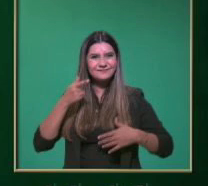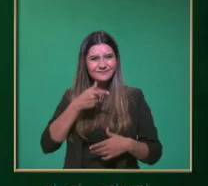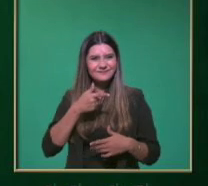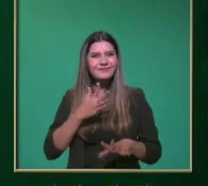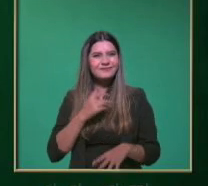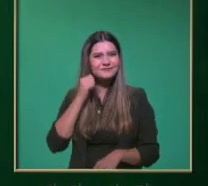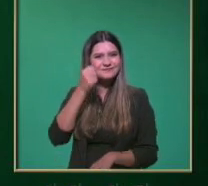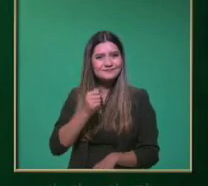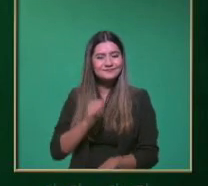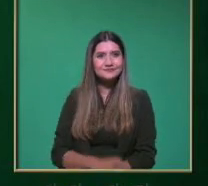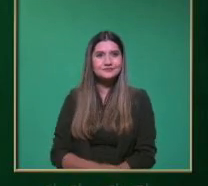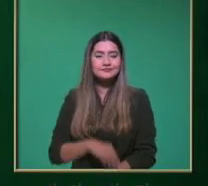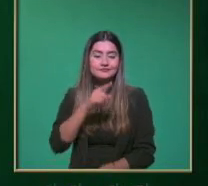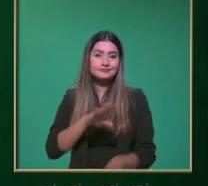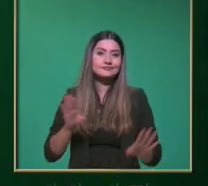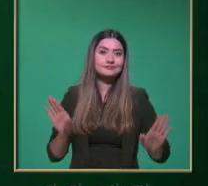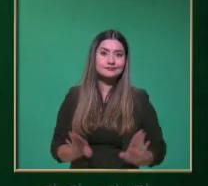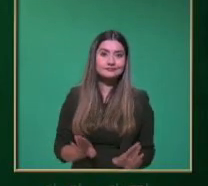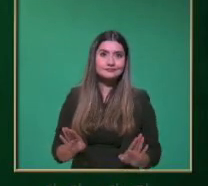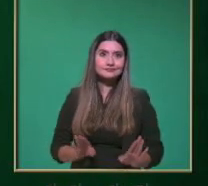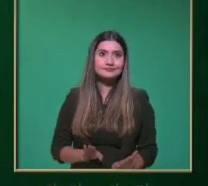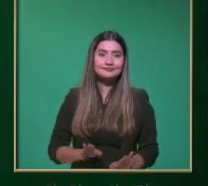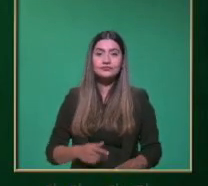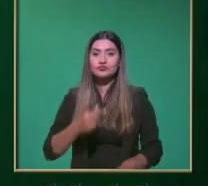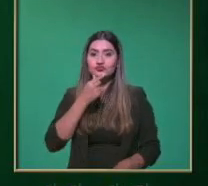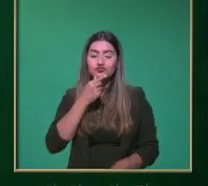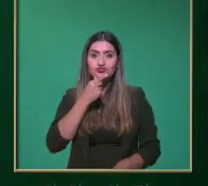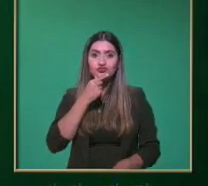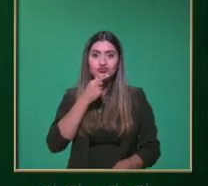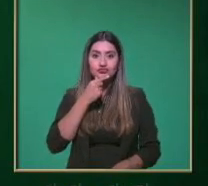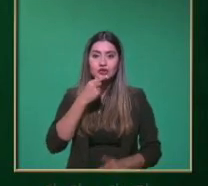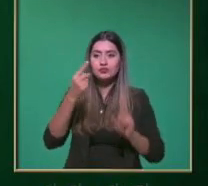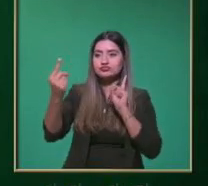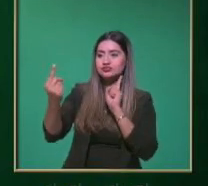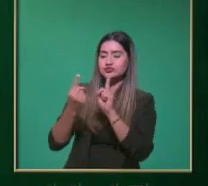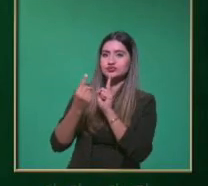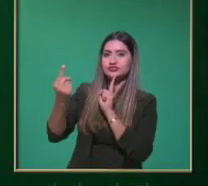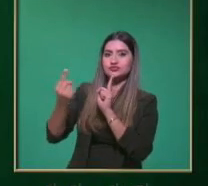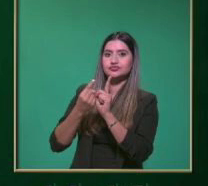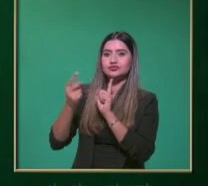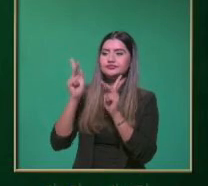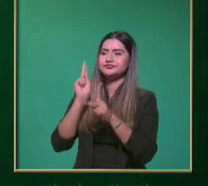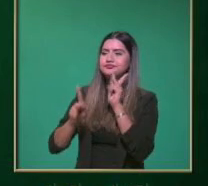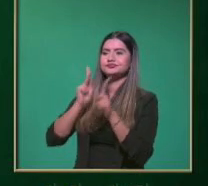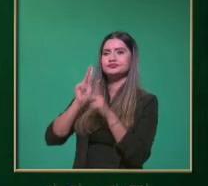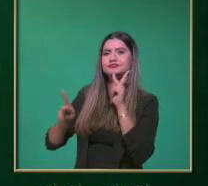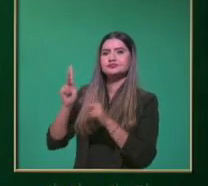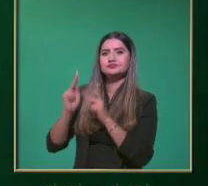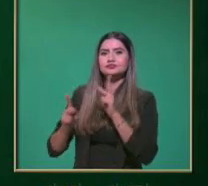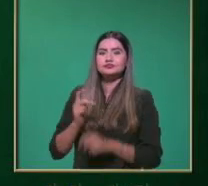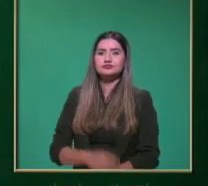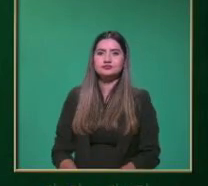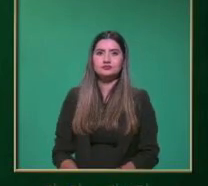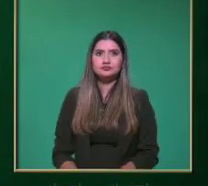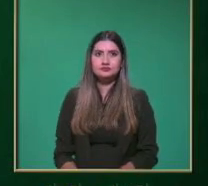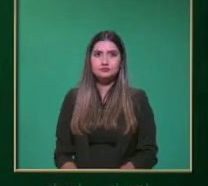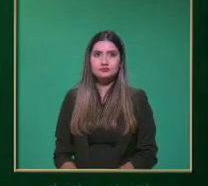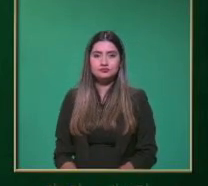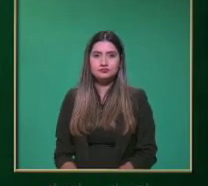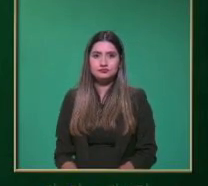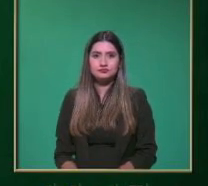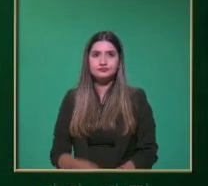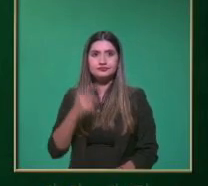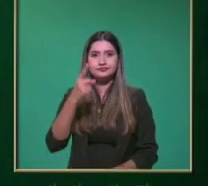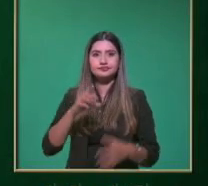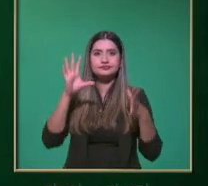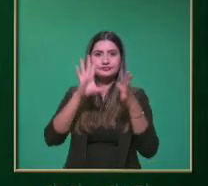de las características es que dos niños están dialogando y encima de ellos, arriba de su cabecita, pues aparecen los